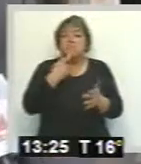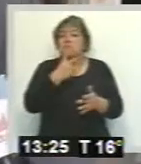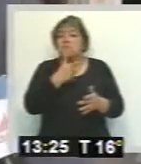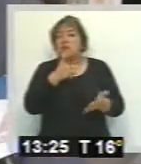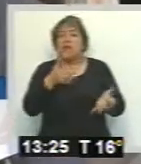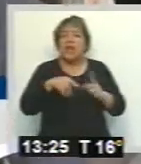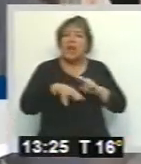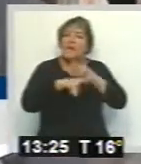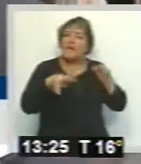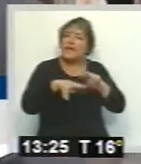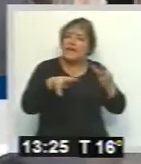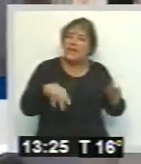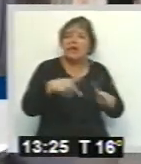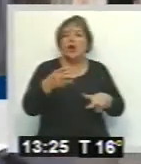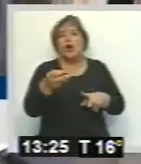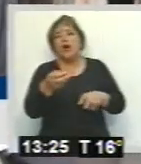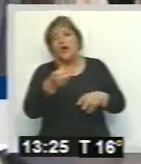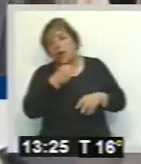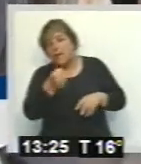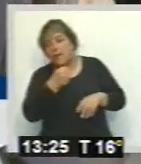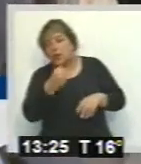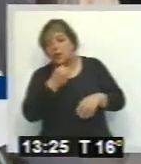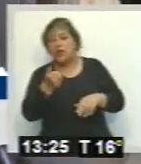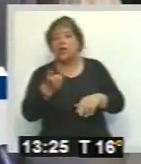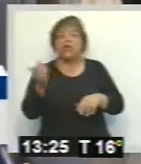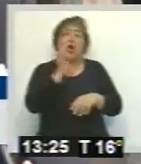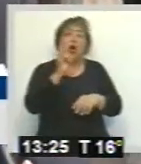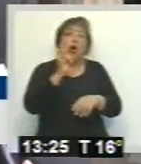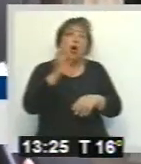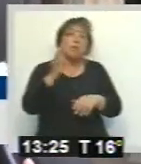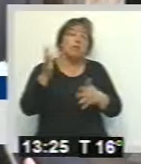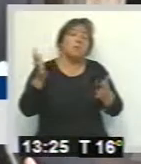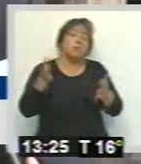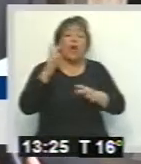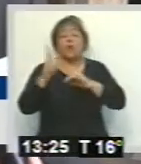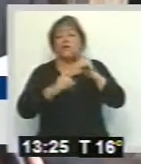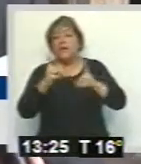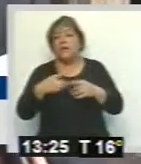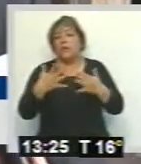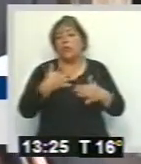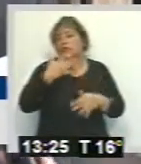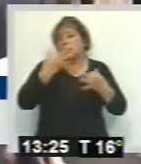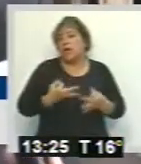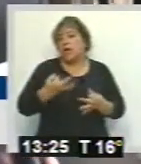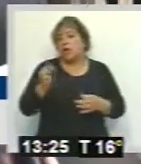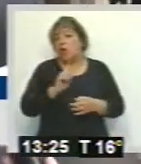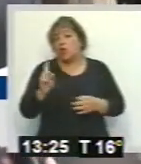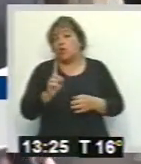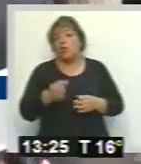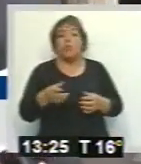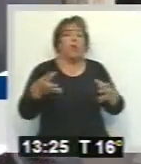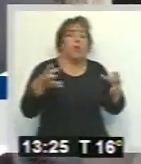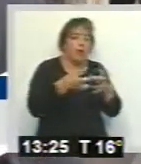la investigación periodística a veces, o la gran mayoría de las veces, puede o no puede ser seria, eso no tiene nada que ver. Digamos, no porque lo diga el